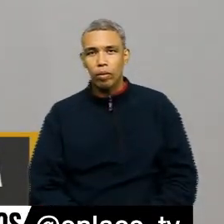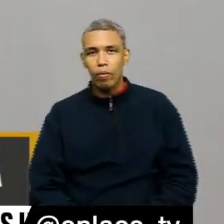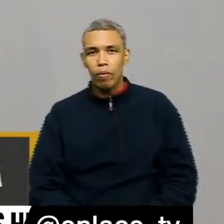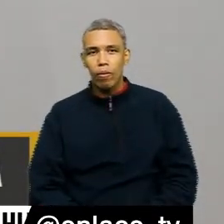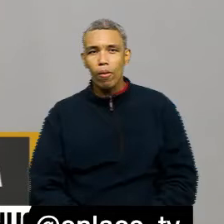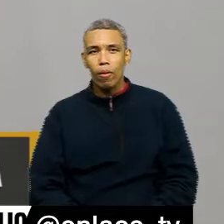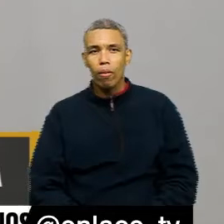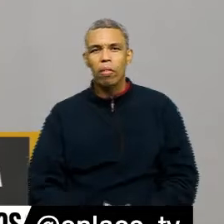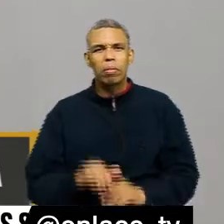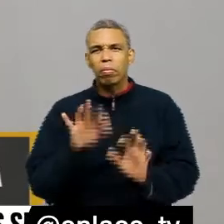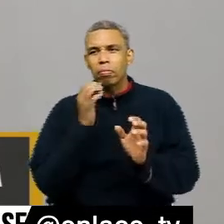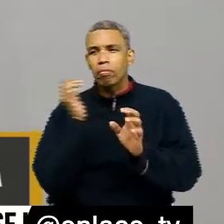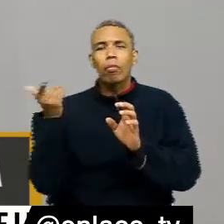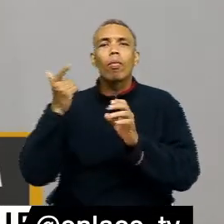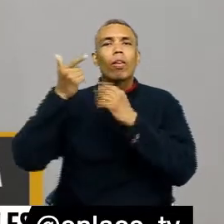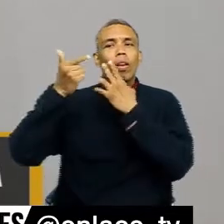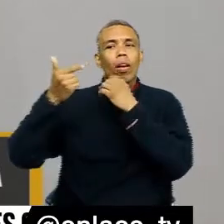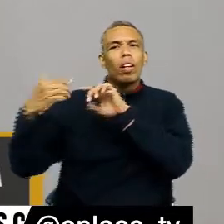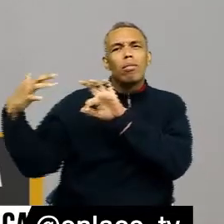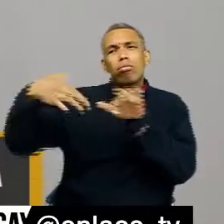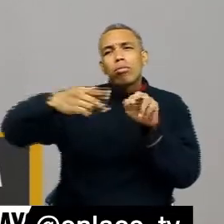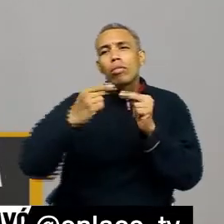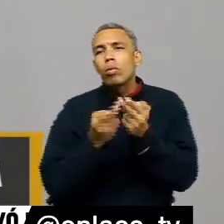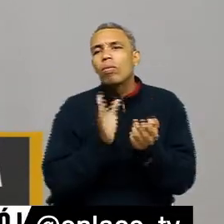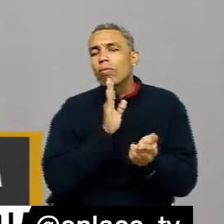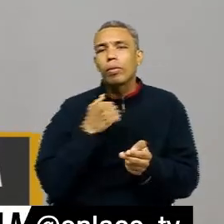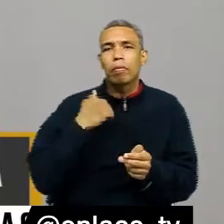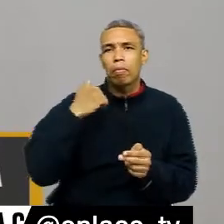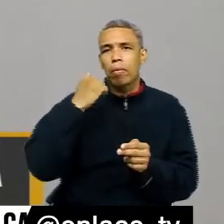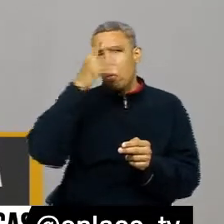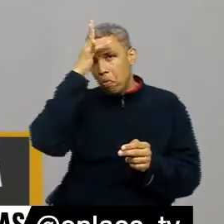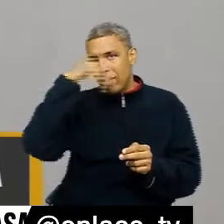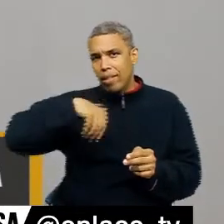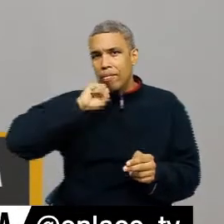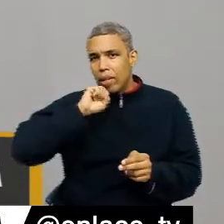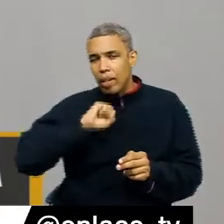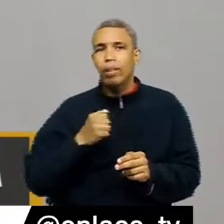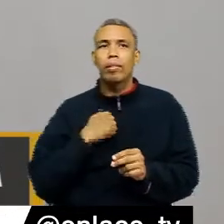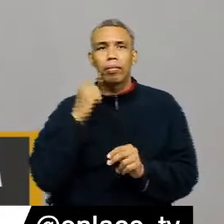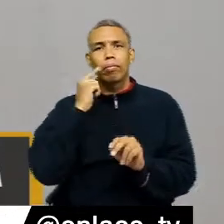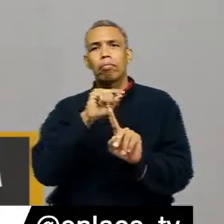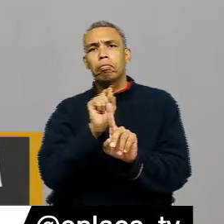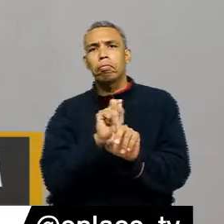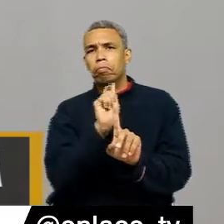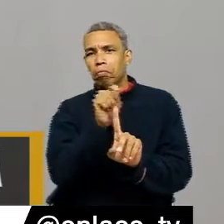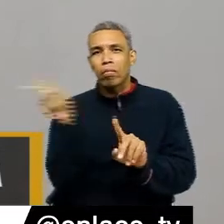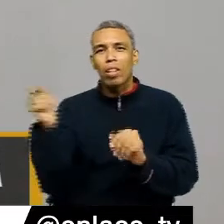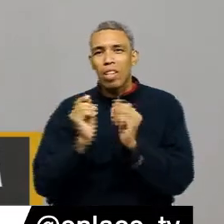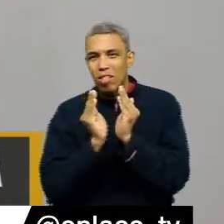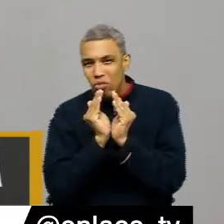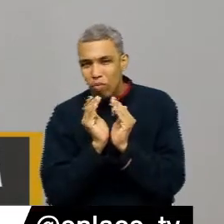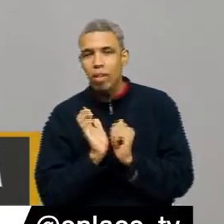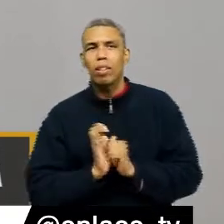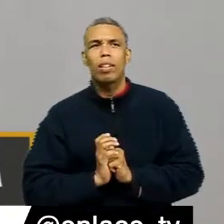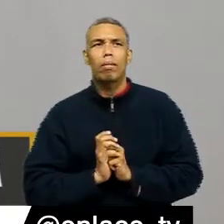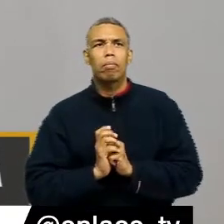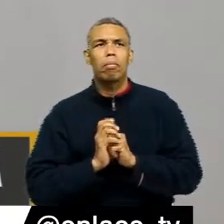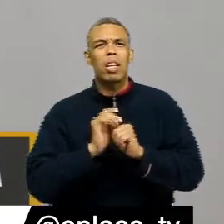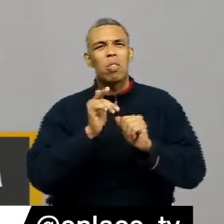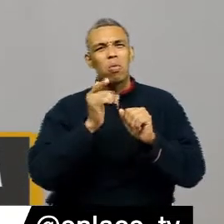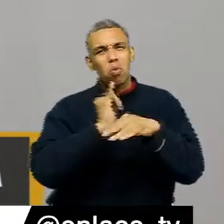diferentes entidades, entre ellas el Hospital Regional del Magdalena Medio, la Empresa Social del Estado, el Instituto Colombiano de Bienestar Familiar y, por supuesto, algunas